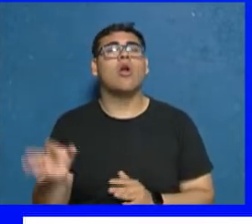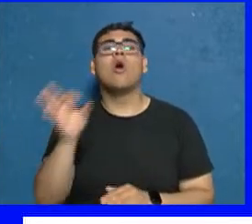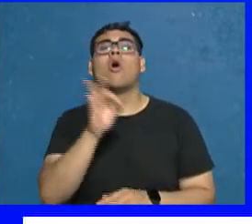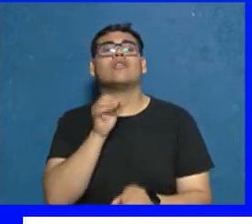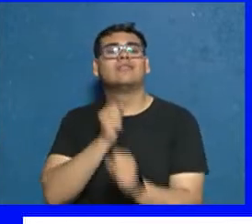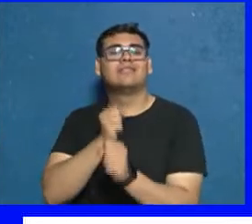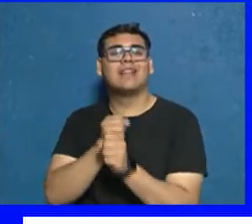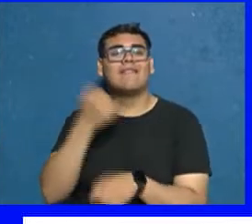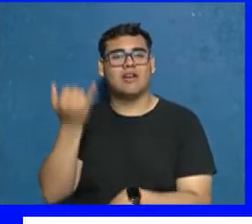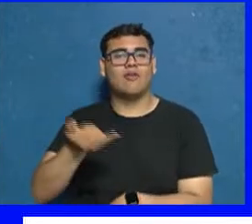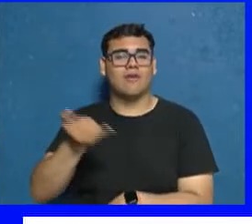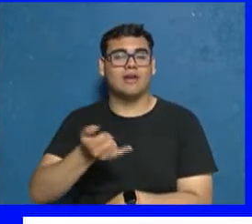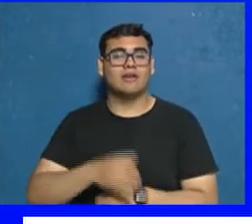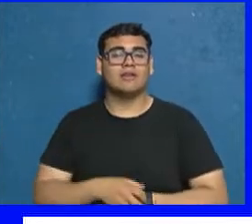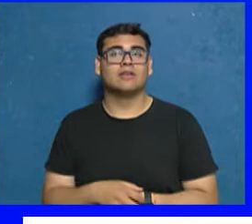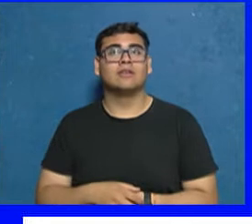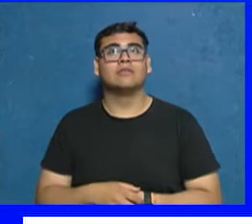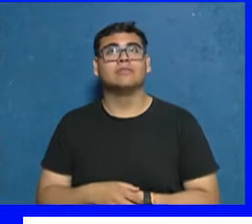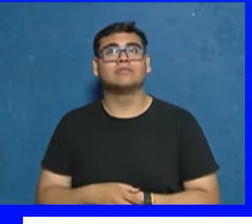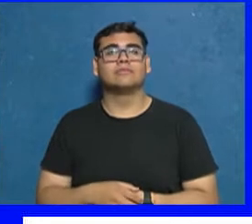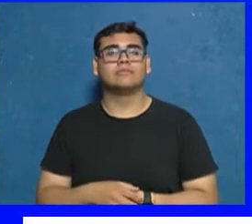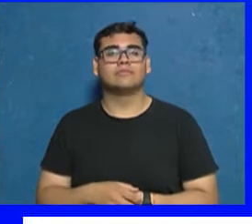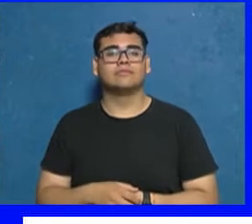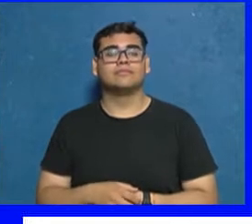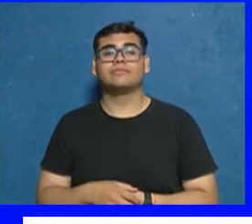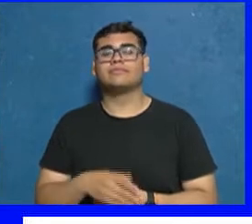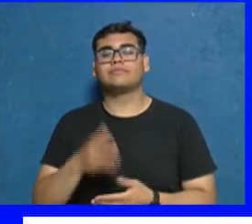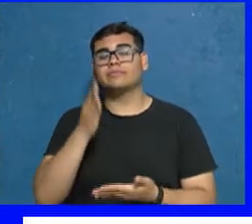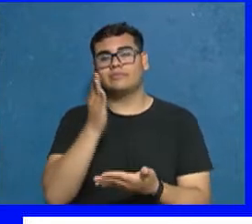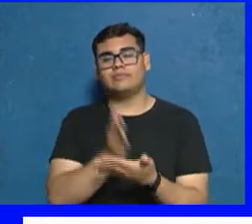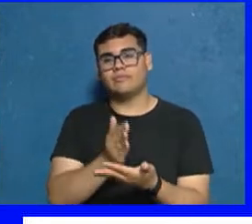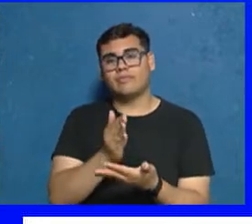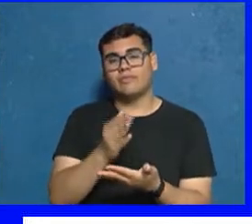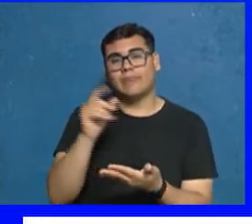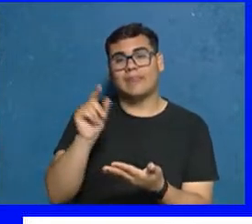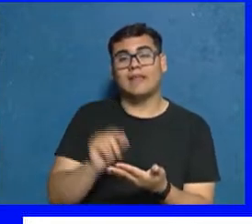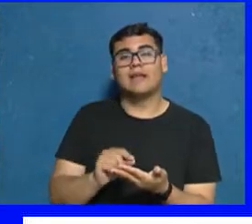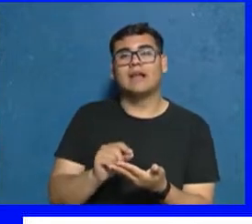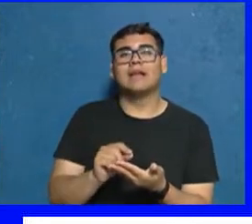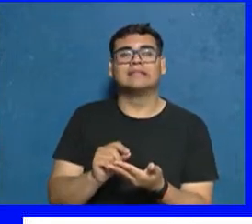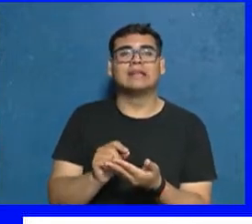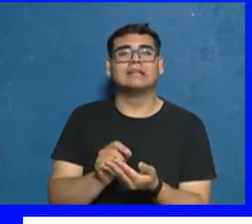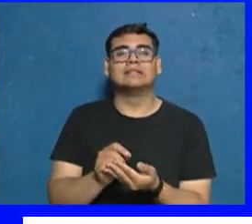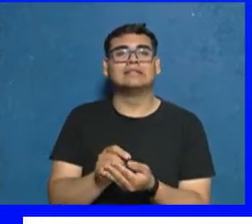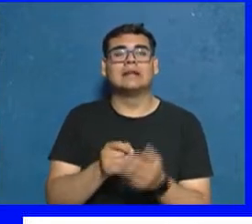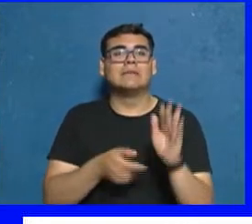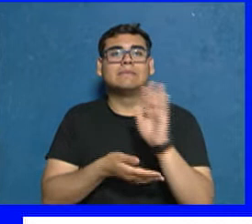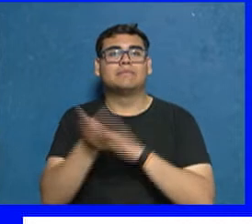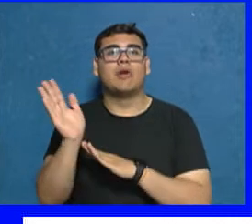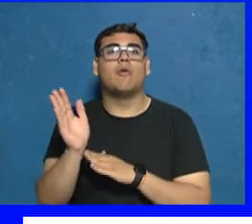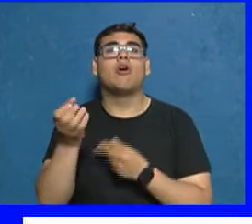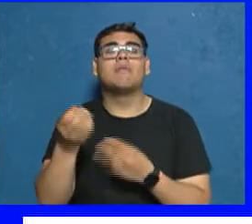trabajo. Muy pocos, o mejor dicho, la menor porción es aquellos que dijeron me voy en busca de oportunidades